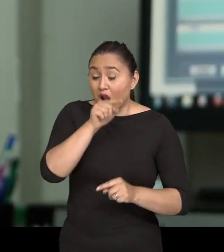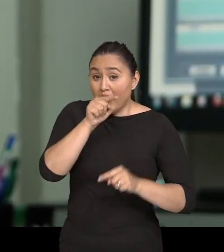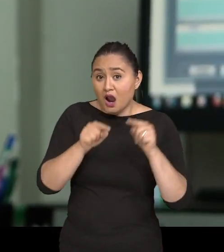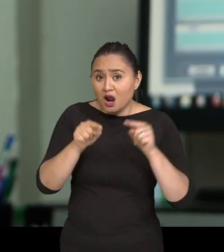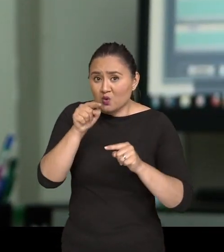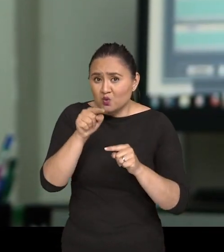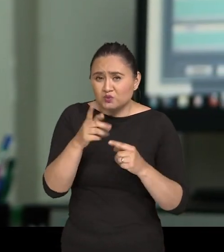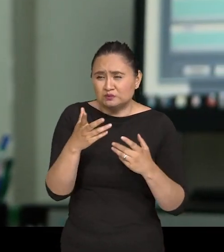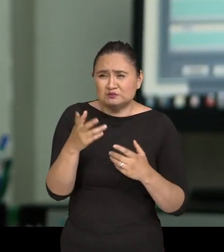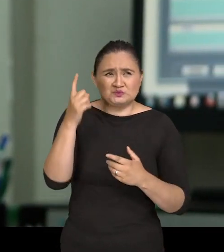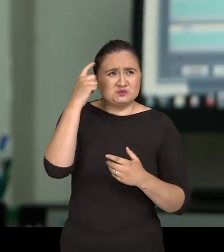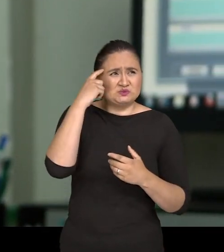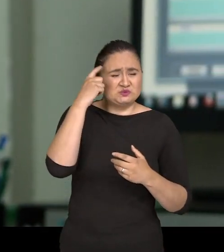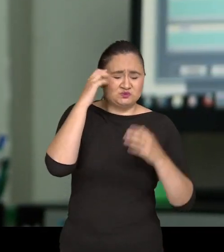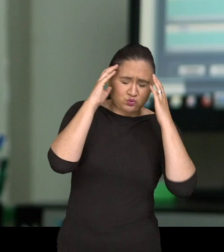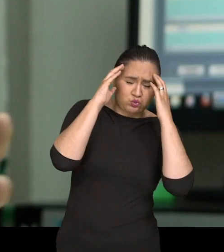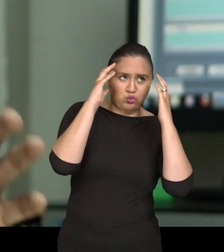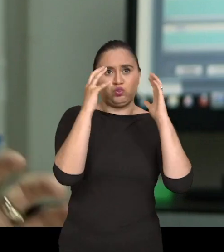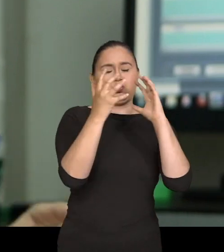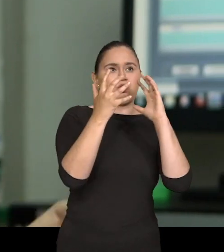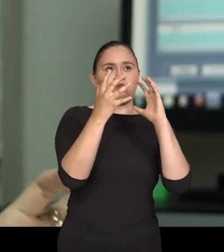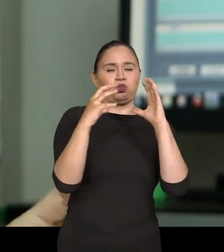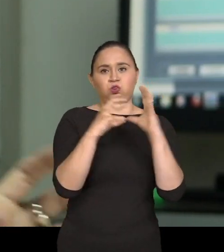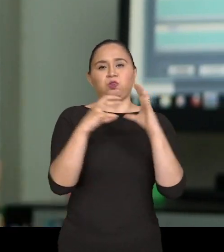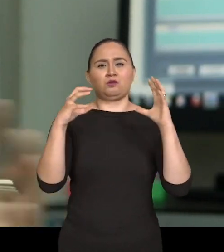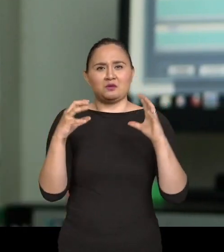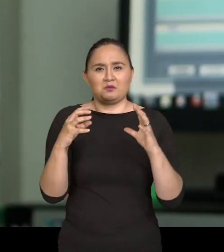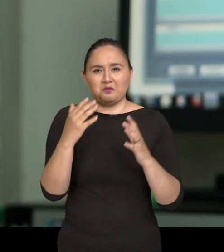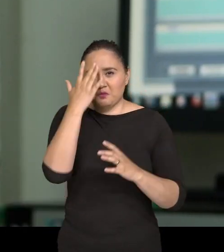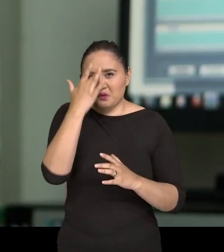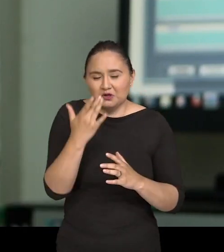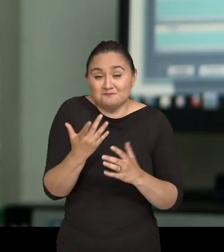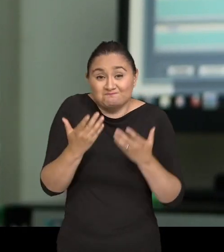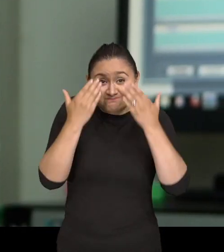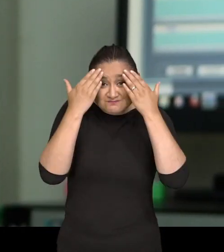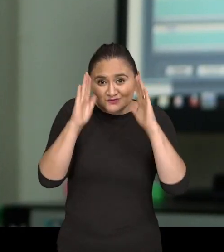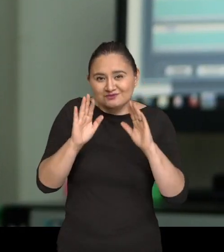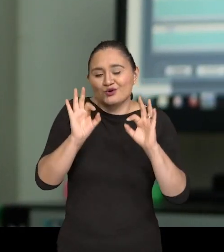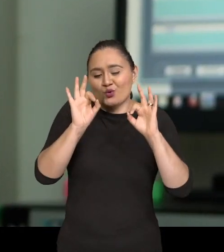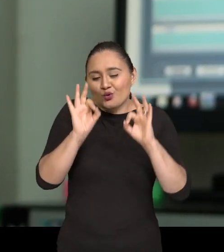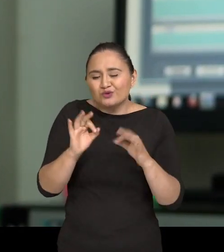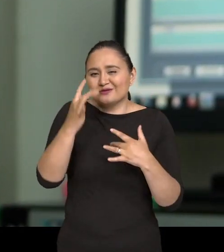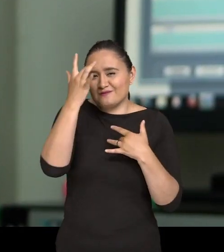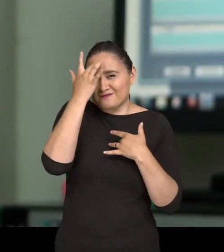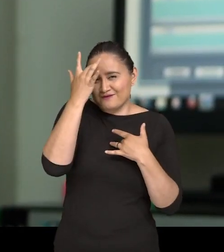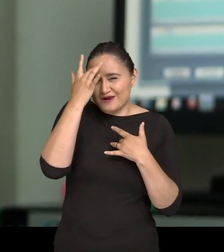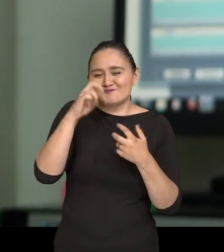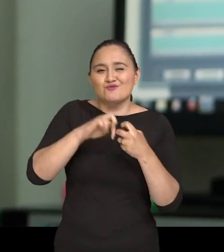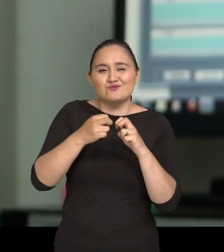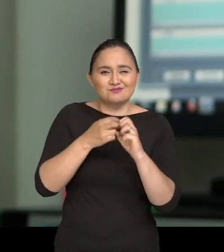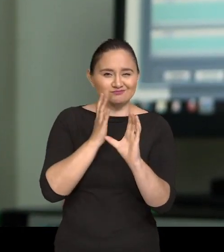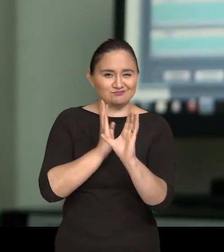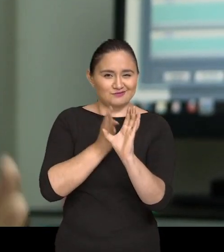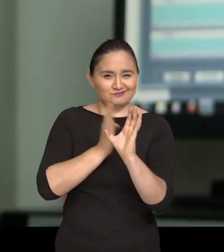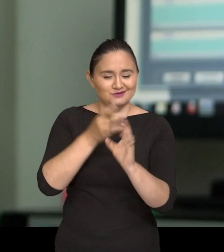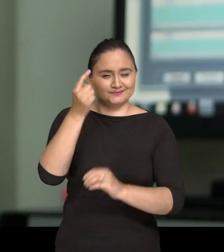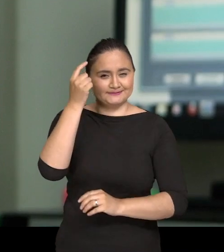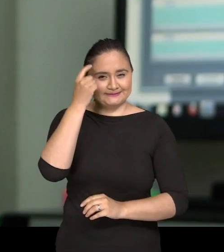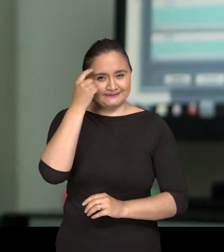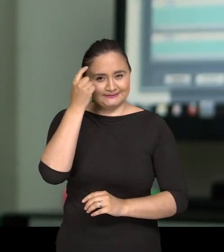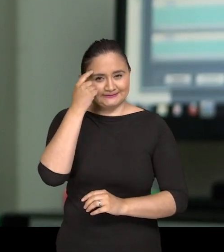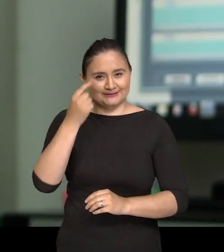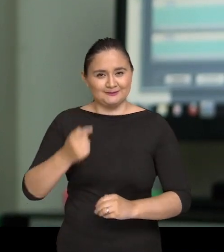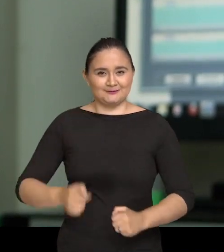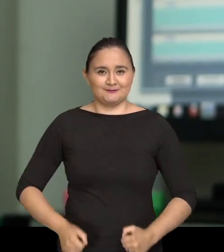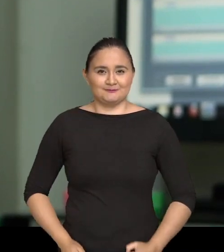una explicación lógica por las cuales se puede decir porque aparecen este tipo de síntomas pero básicamente esto es lo que se